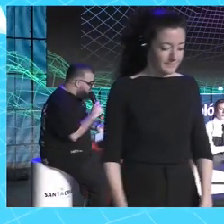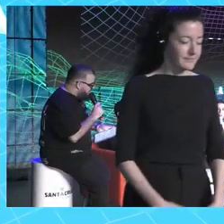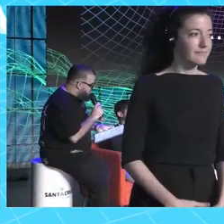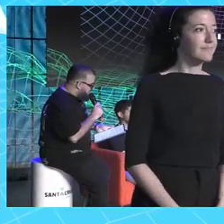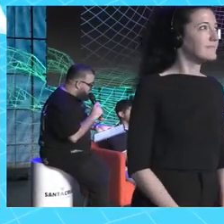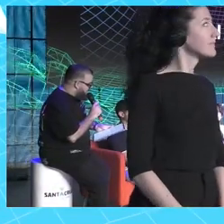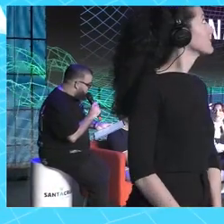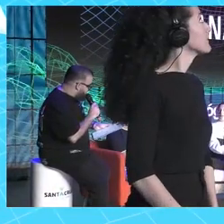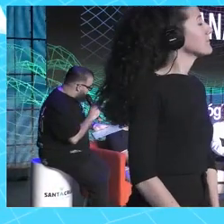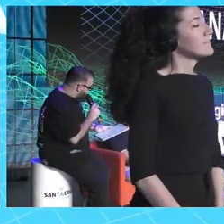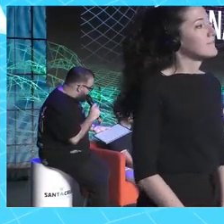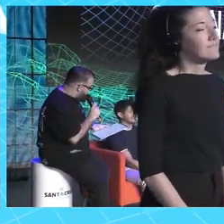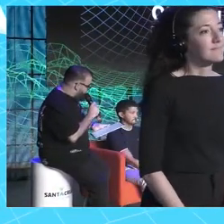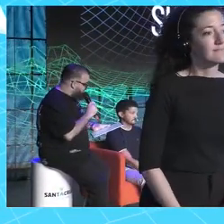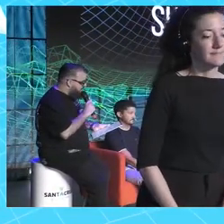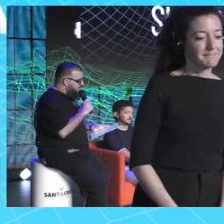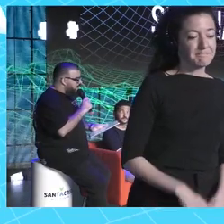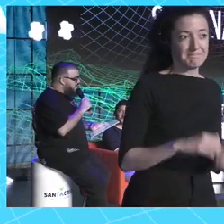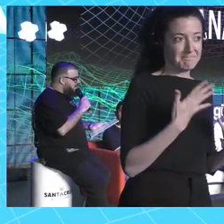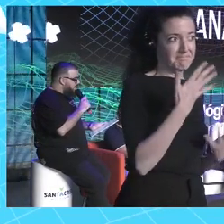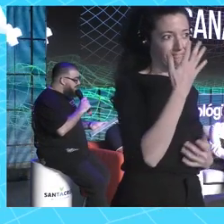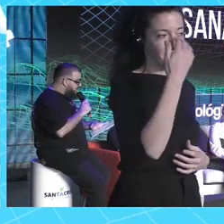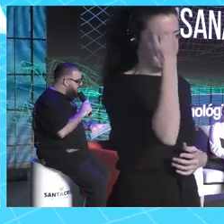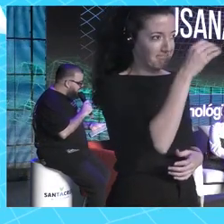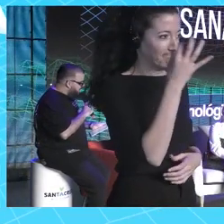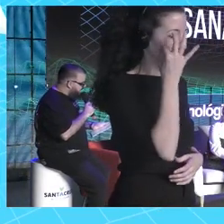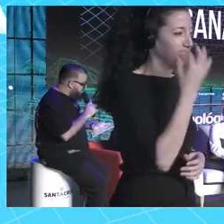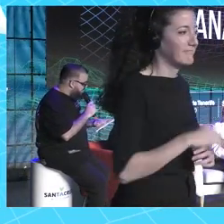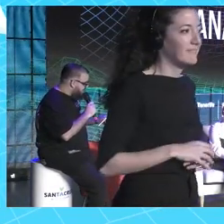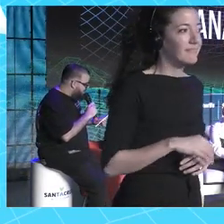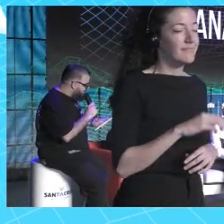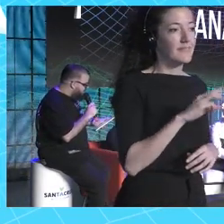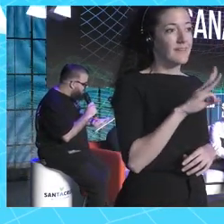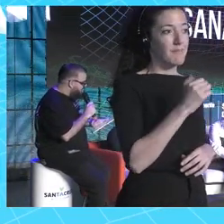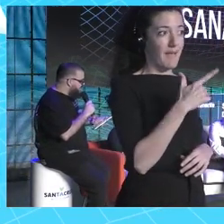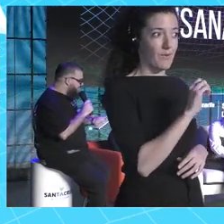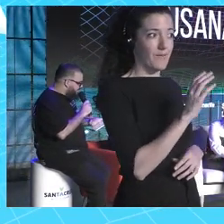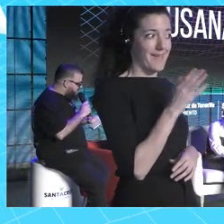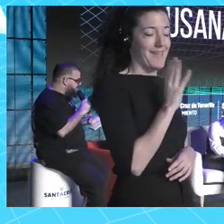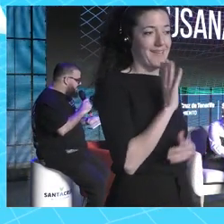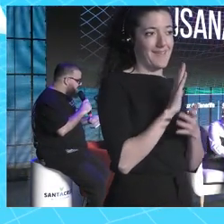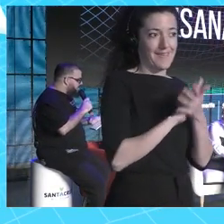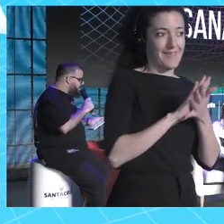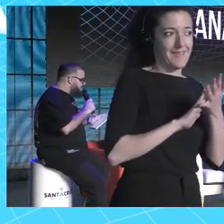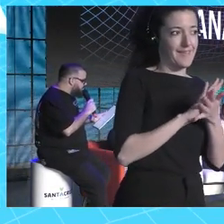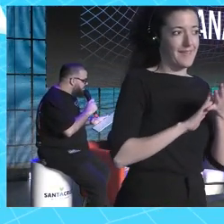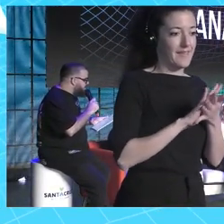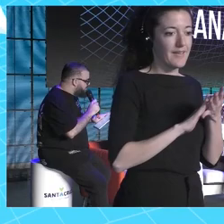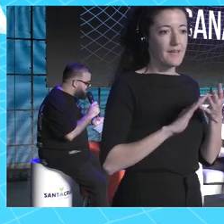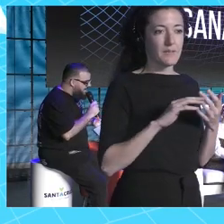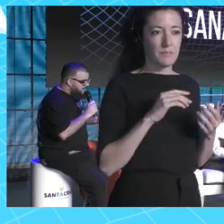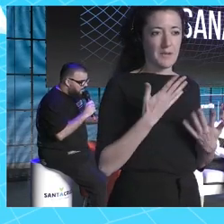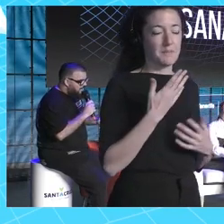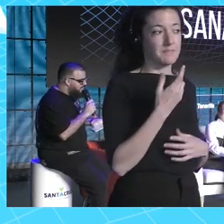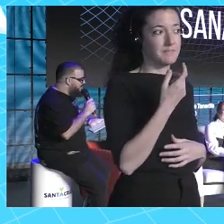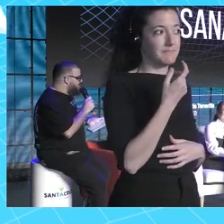Bueno chicas chicos Pablo entramos en materia que antes lo hablábamos y Bueno estamos ahí un poquito